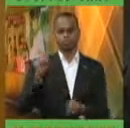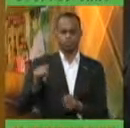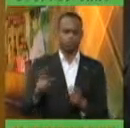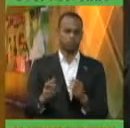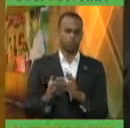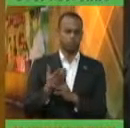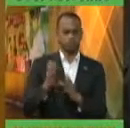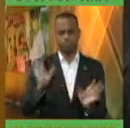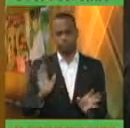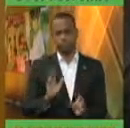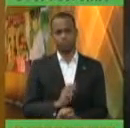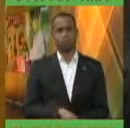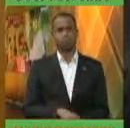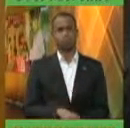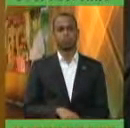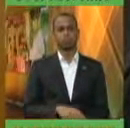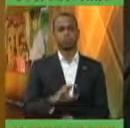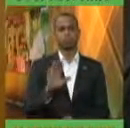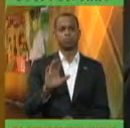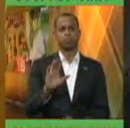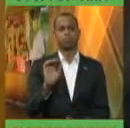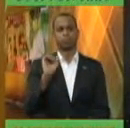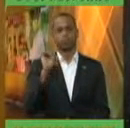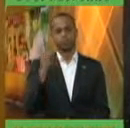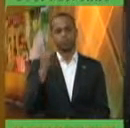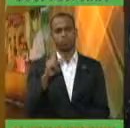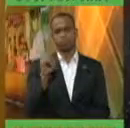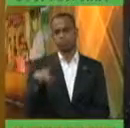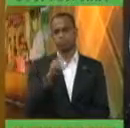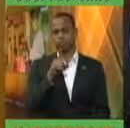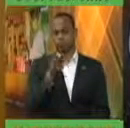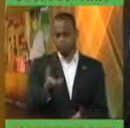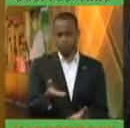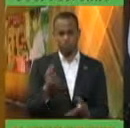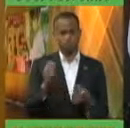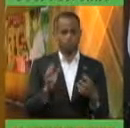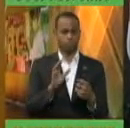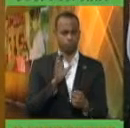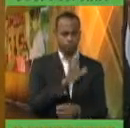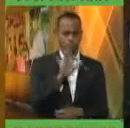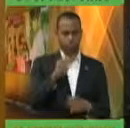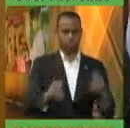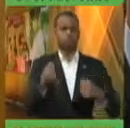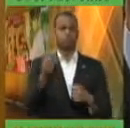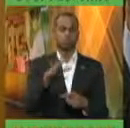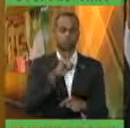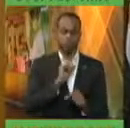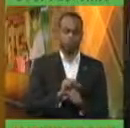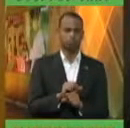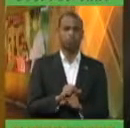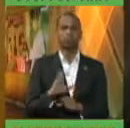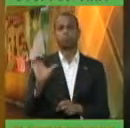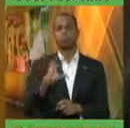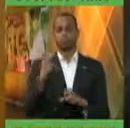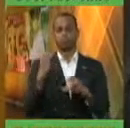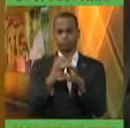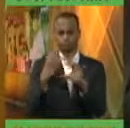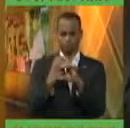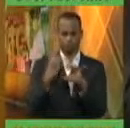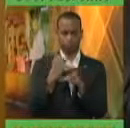accesible además pero esa accesibilidad tiene que garantizar que el dueño del deporte en el caso público el